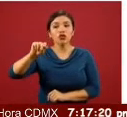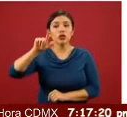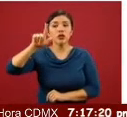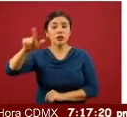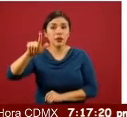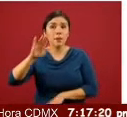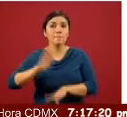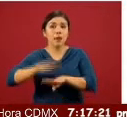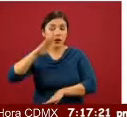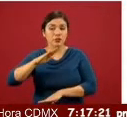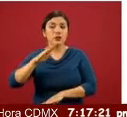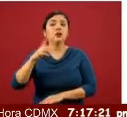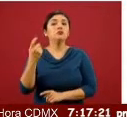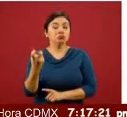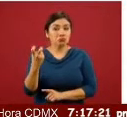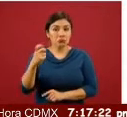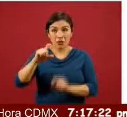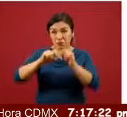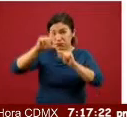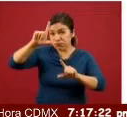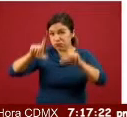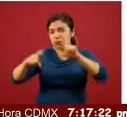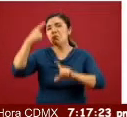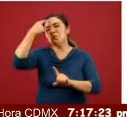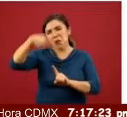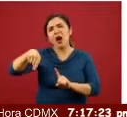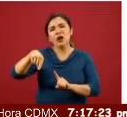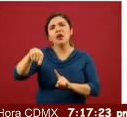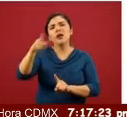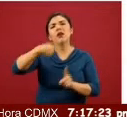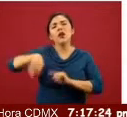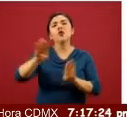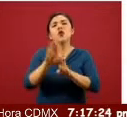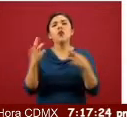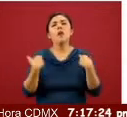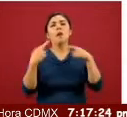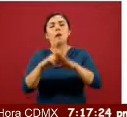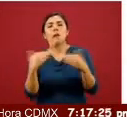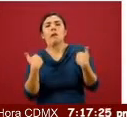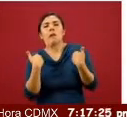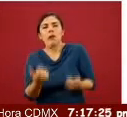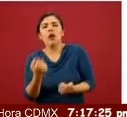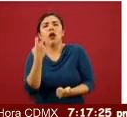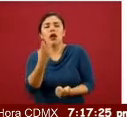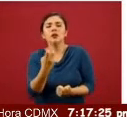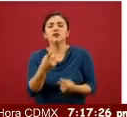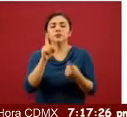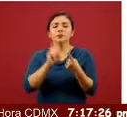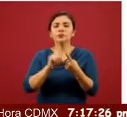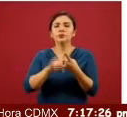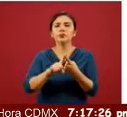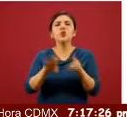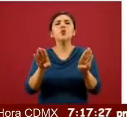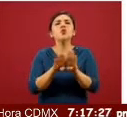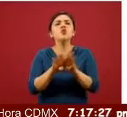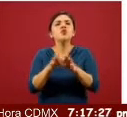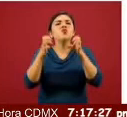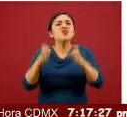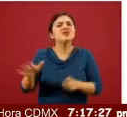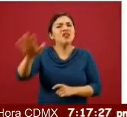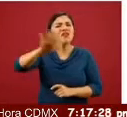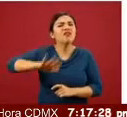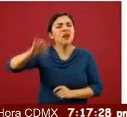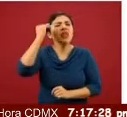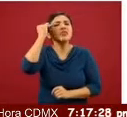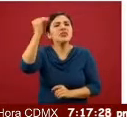587, y siempre esta gráfica tiene el objetivo precisamente de representar cómo están distribuidas en el